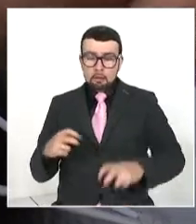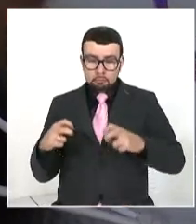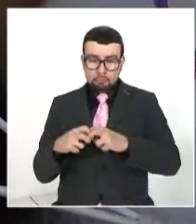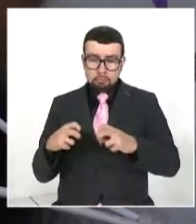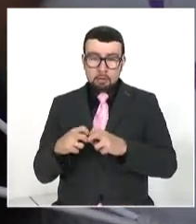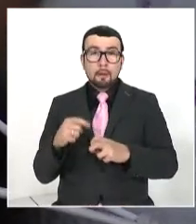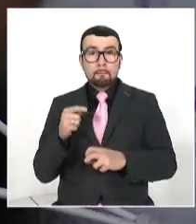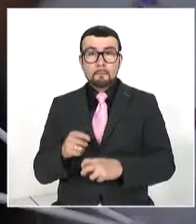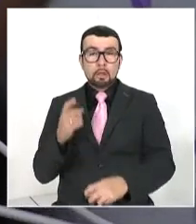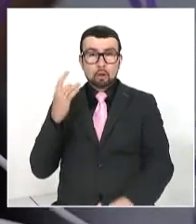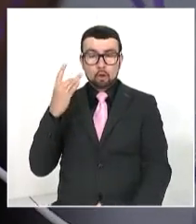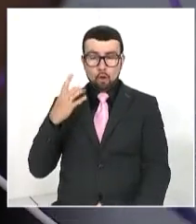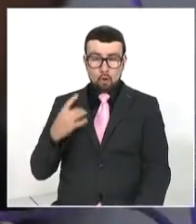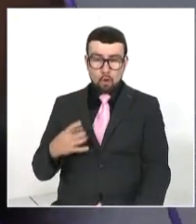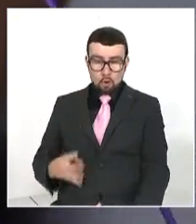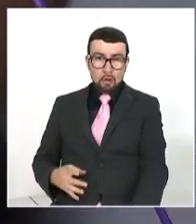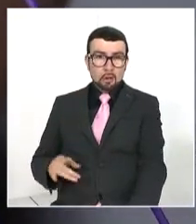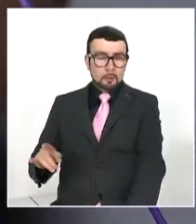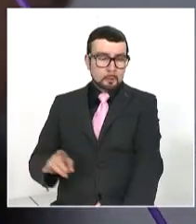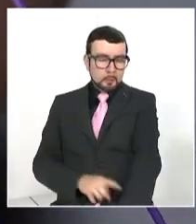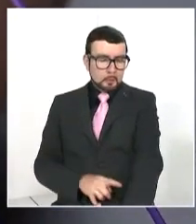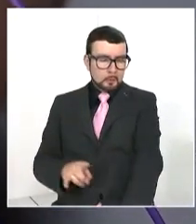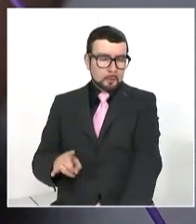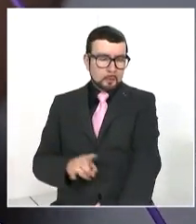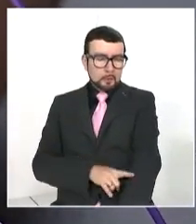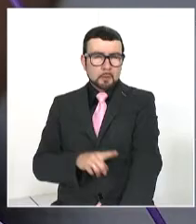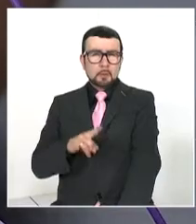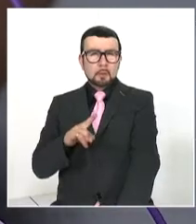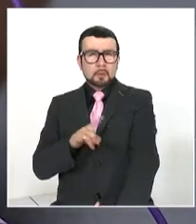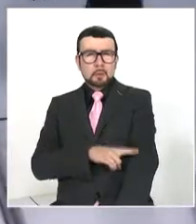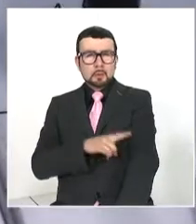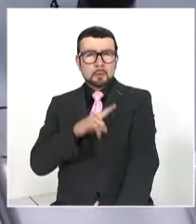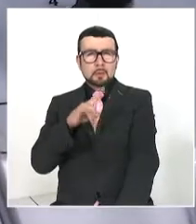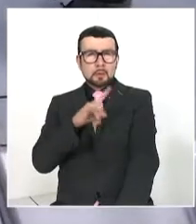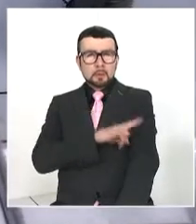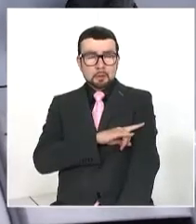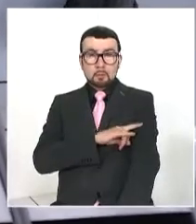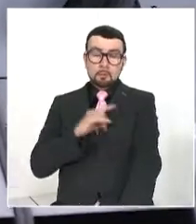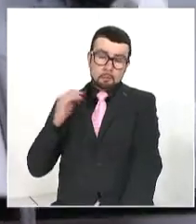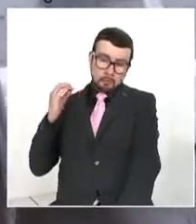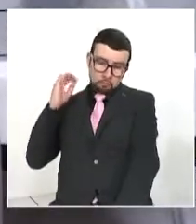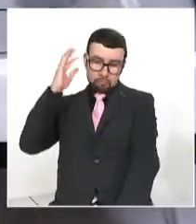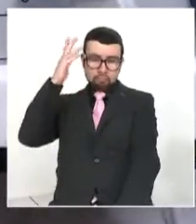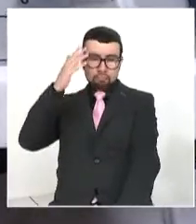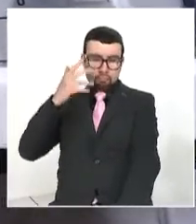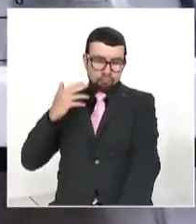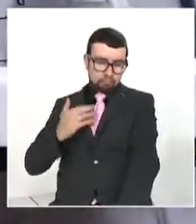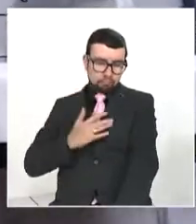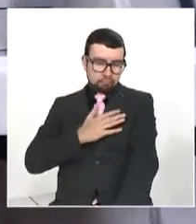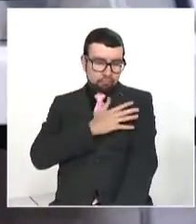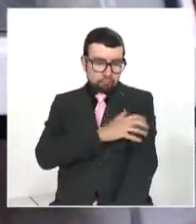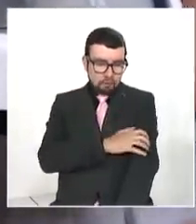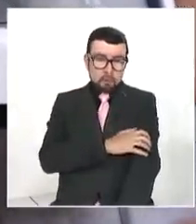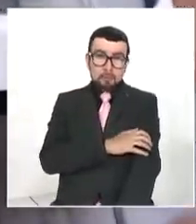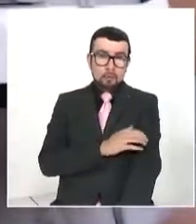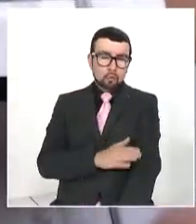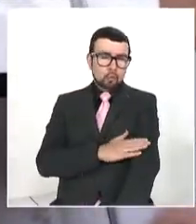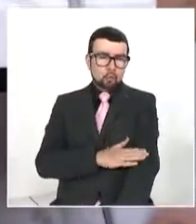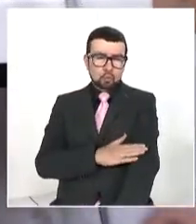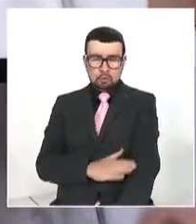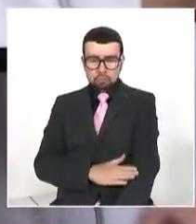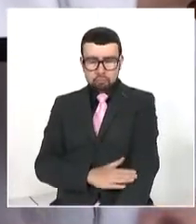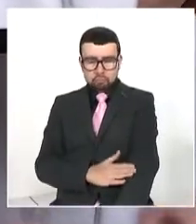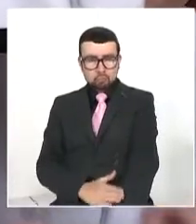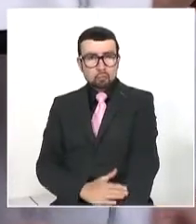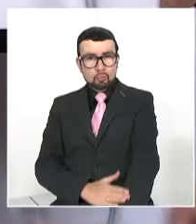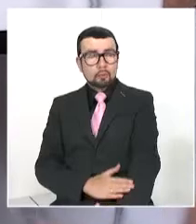vías y que las partes que quitan el dolor, las sustancias que quitan el dolor viajan por otras vías. Esto es un